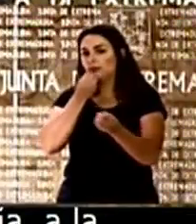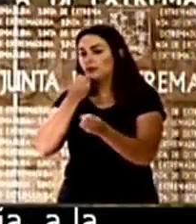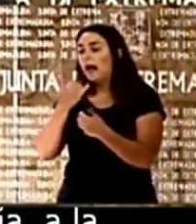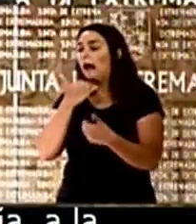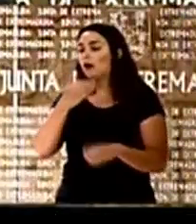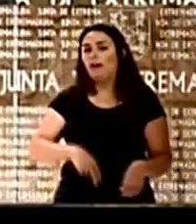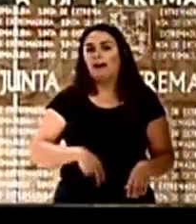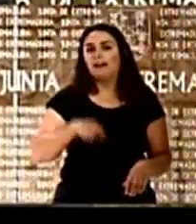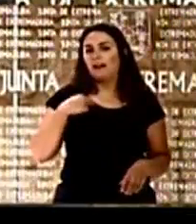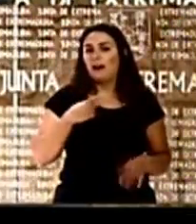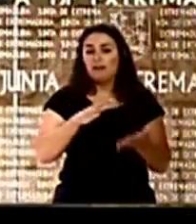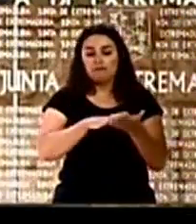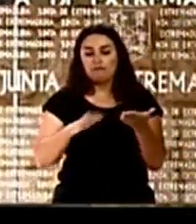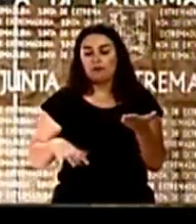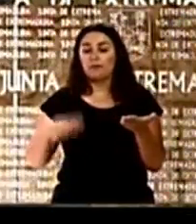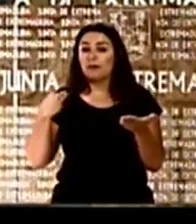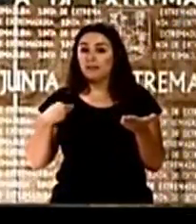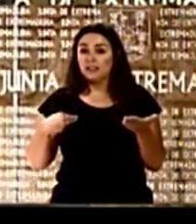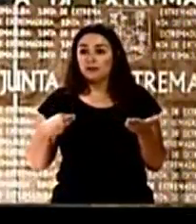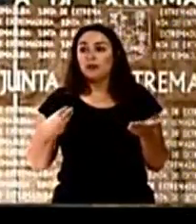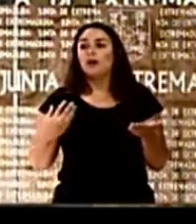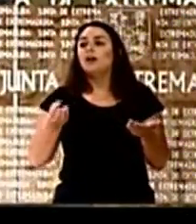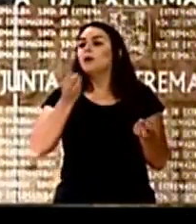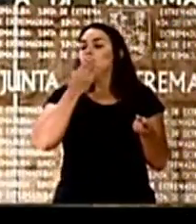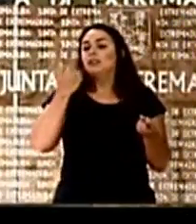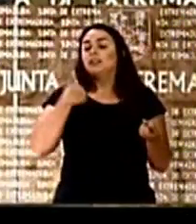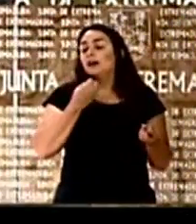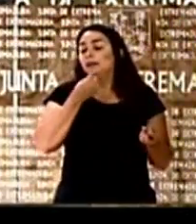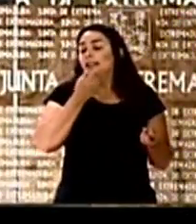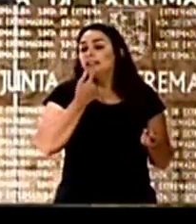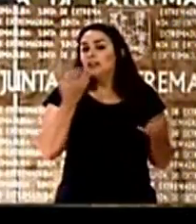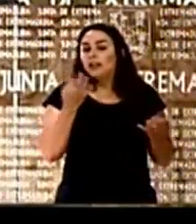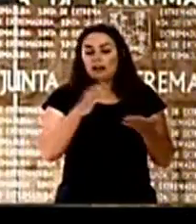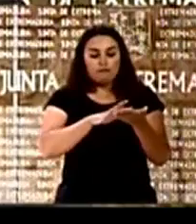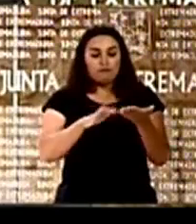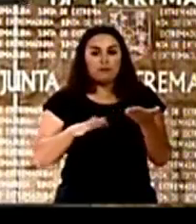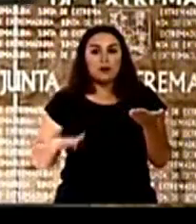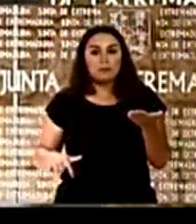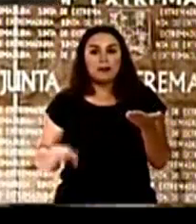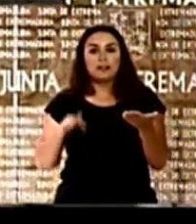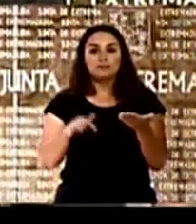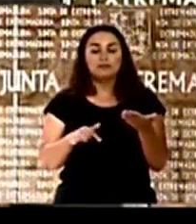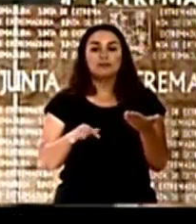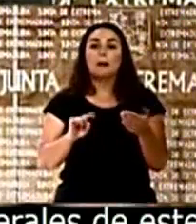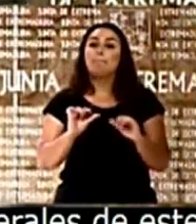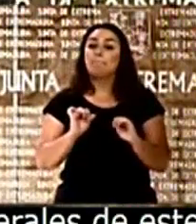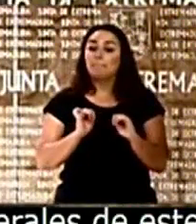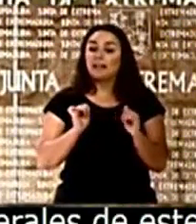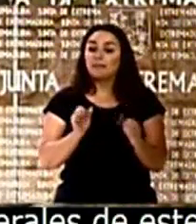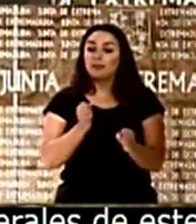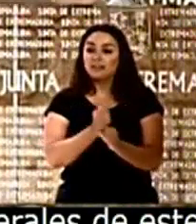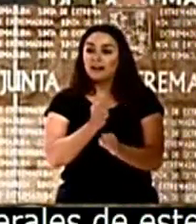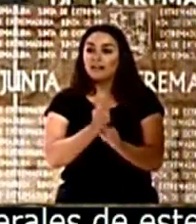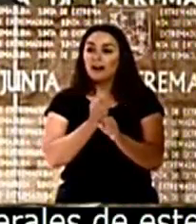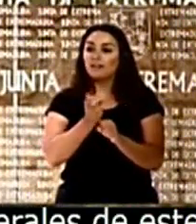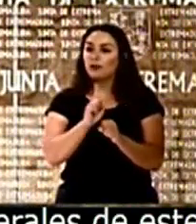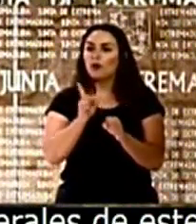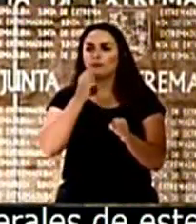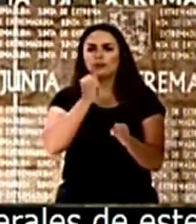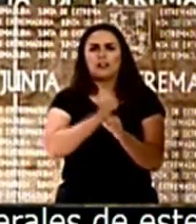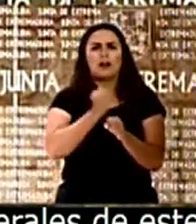generales de este informe de posición, que, como bien digo, es un informe que no es el principio del trabajo, porque el trabajo se lleva